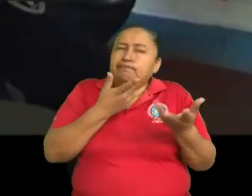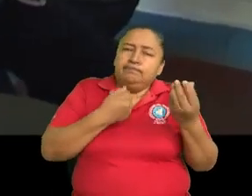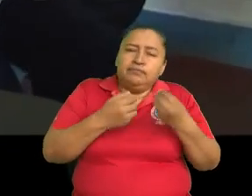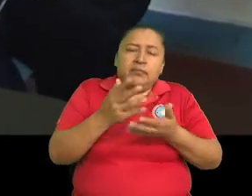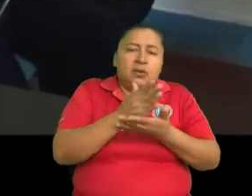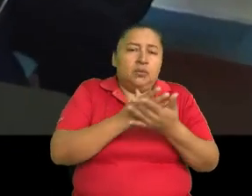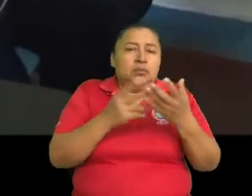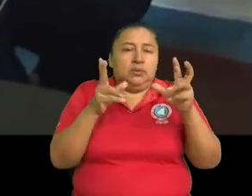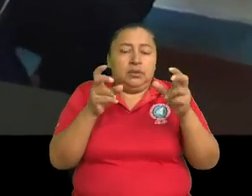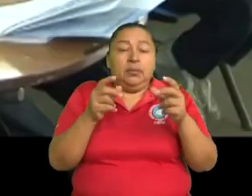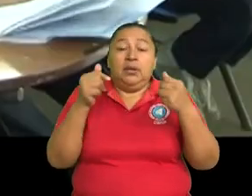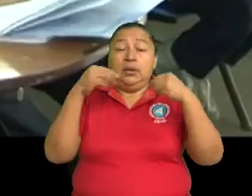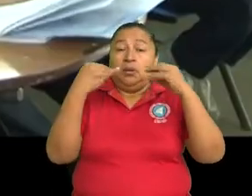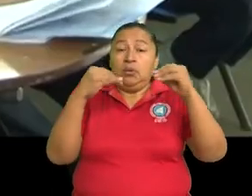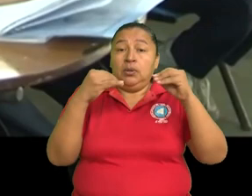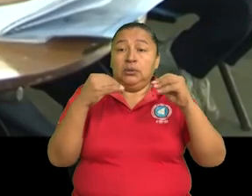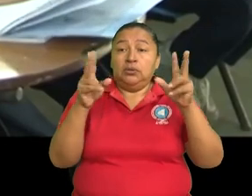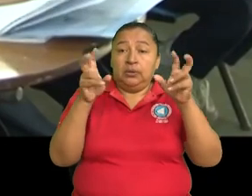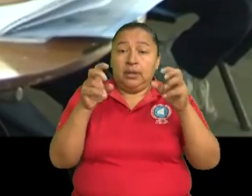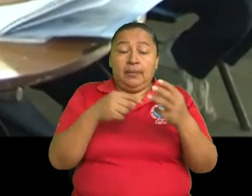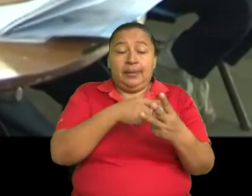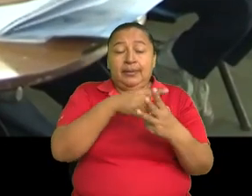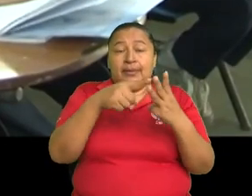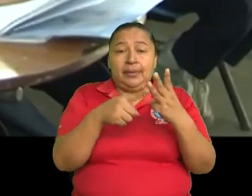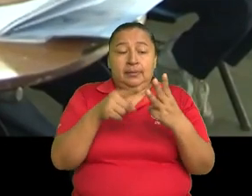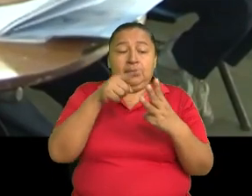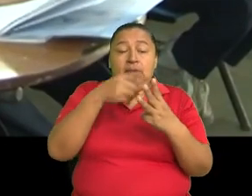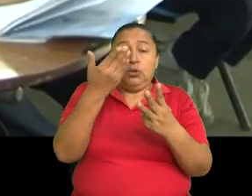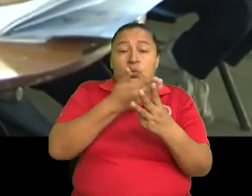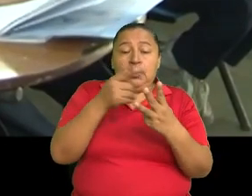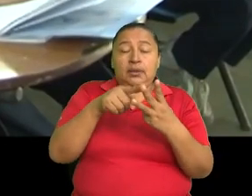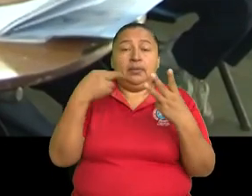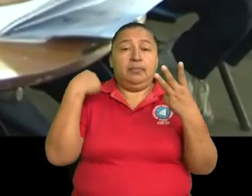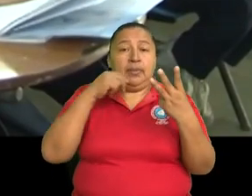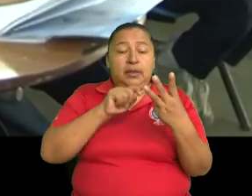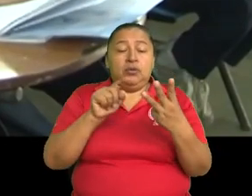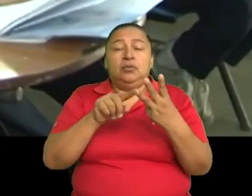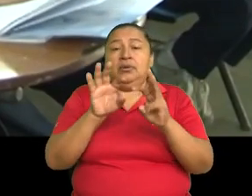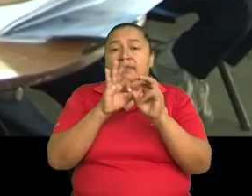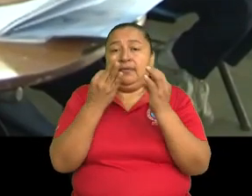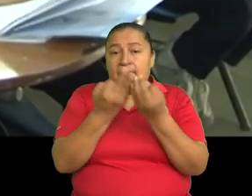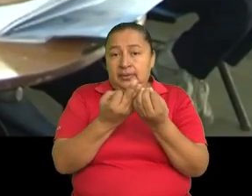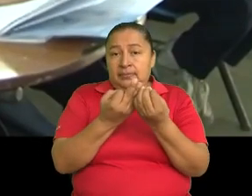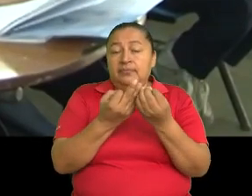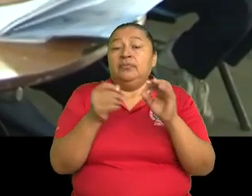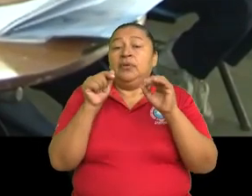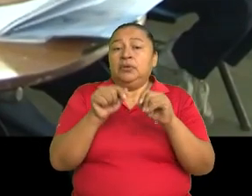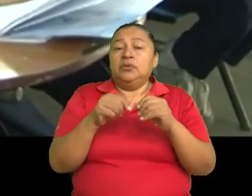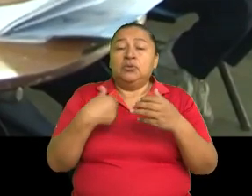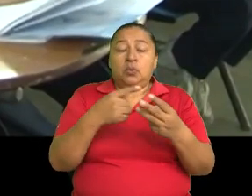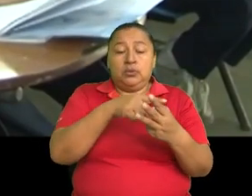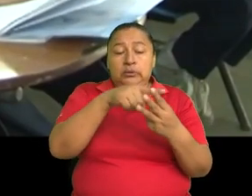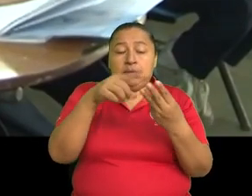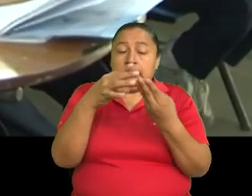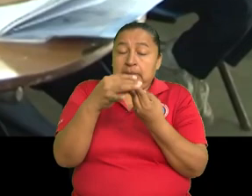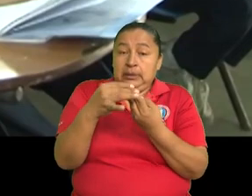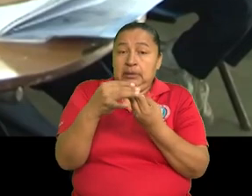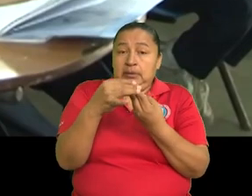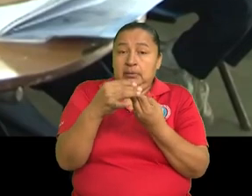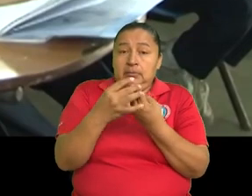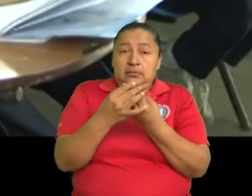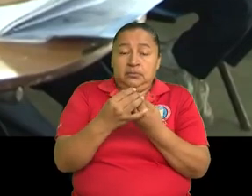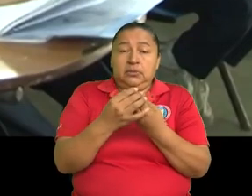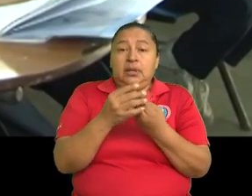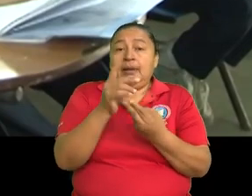los temas. La educación es un tema de tres: del estudiante, de las maestros y de la familia. Entonces, cuando esos tres elementos, las tríadas